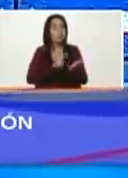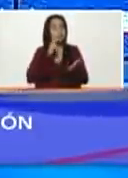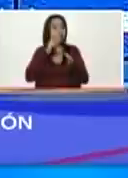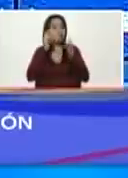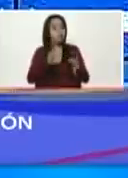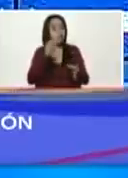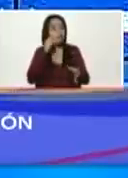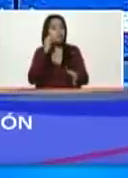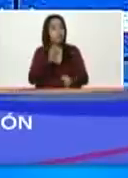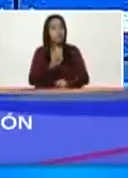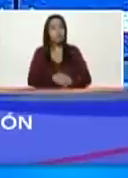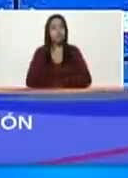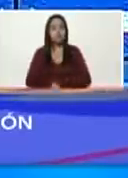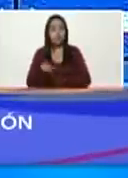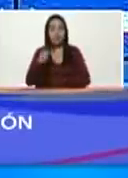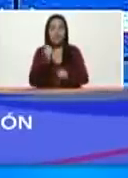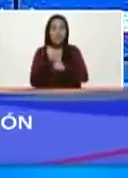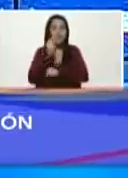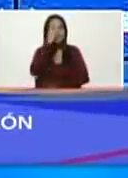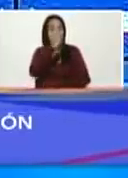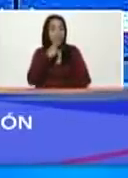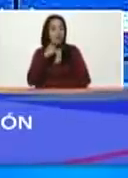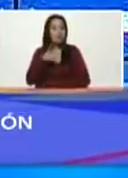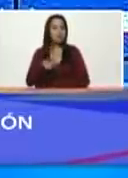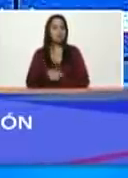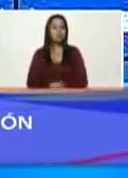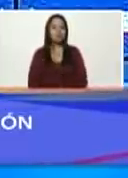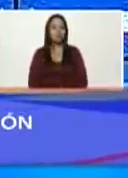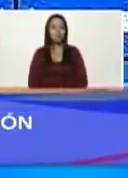Para que se ponga serio, pues, Alvarado. ¿Ah?